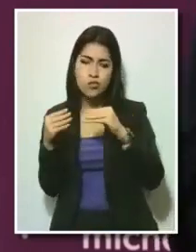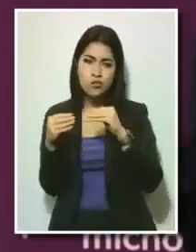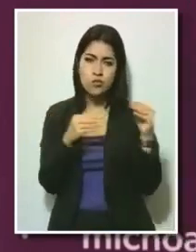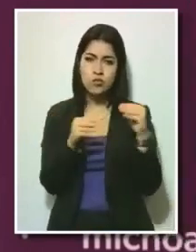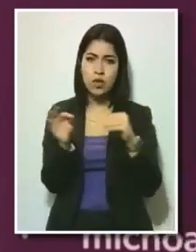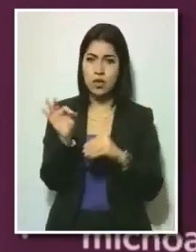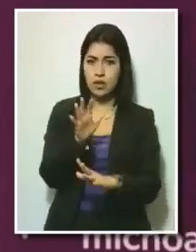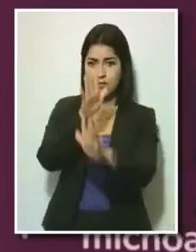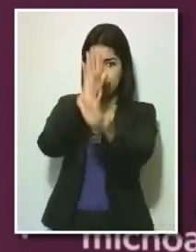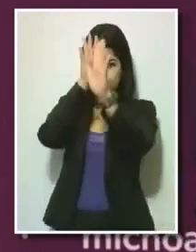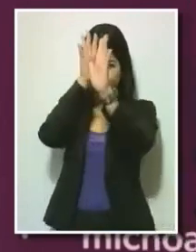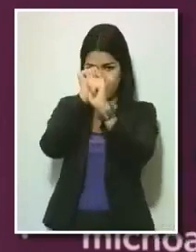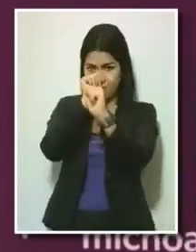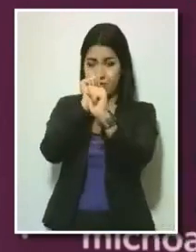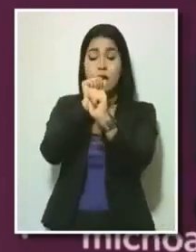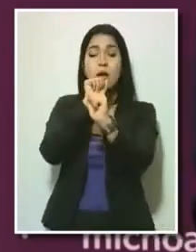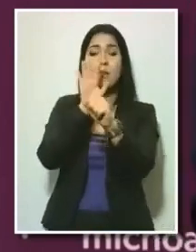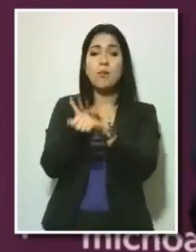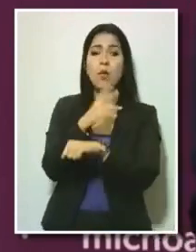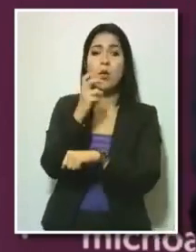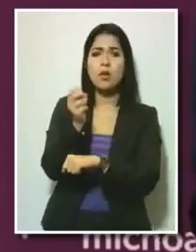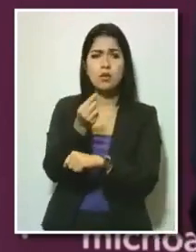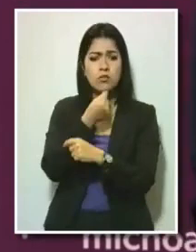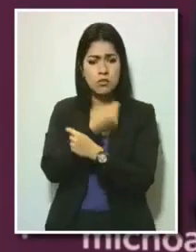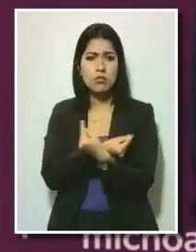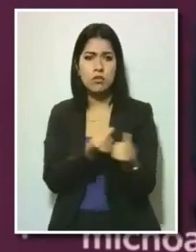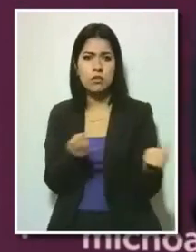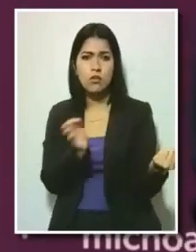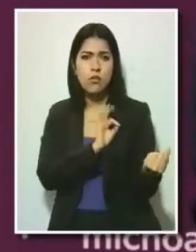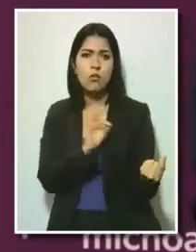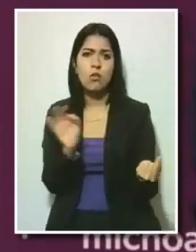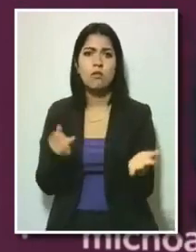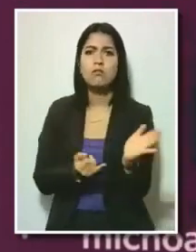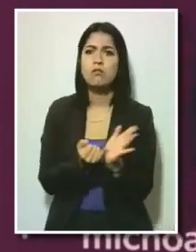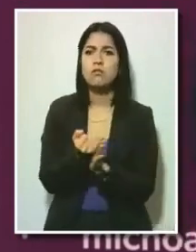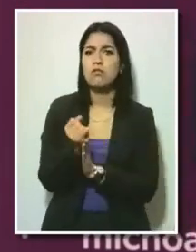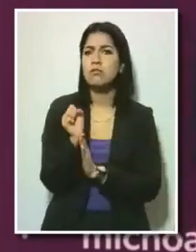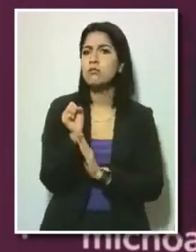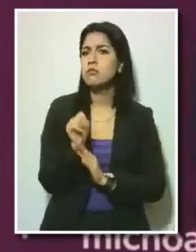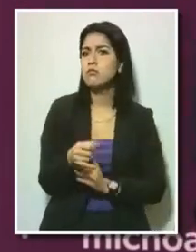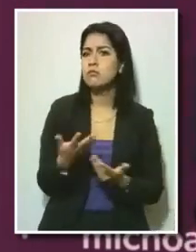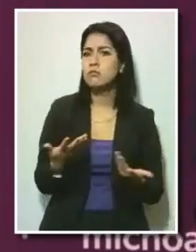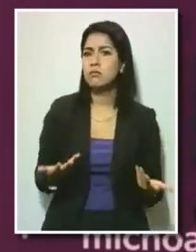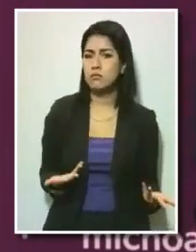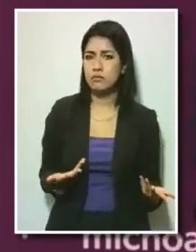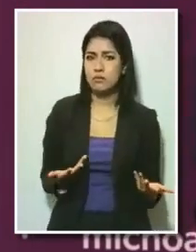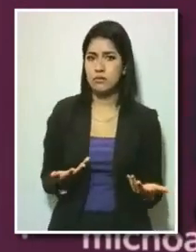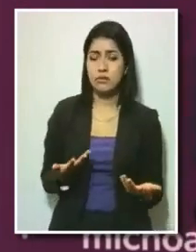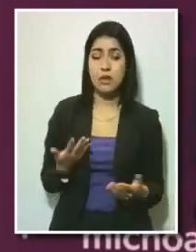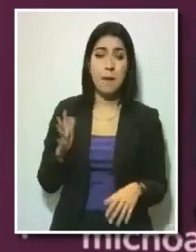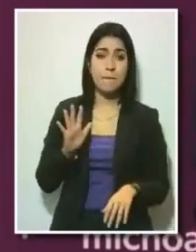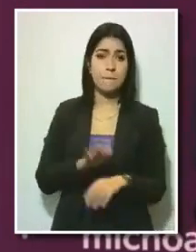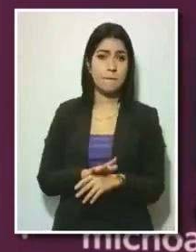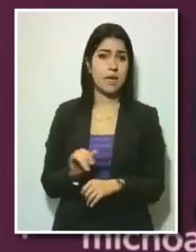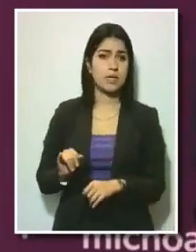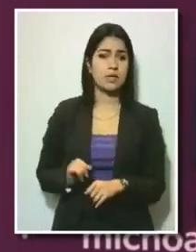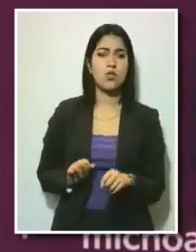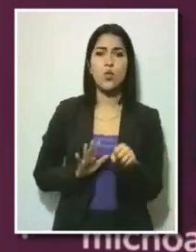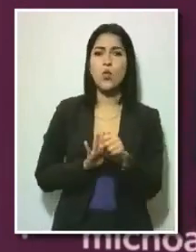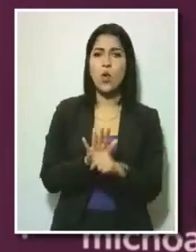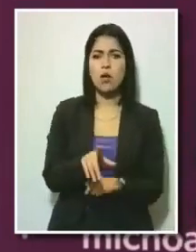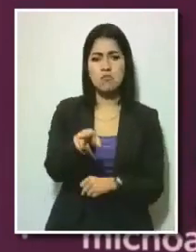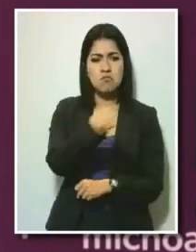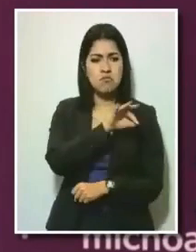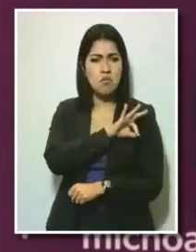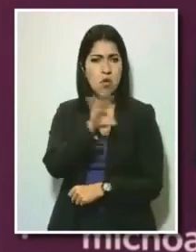primer año, por supuesto que tienen capacidad de decidir qué es lo que a ellos les interesa, qué